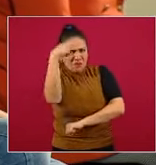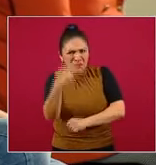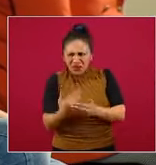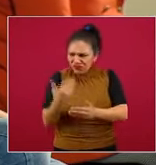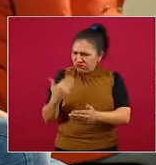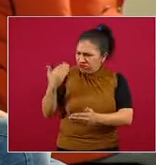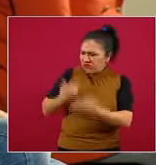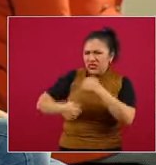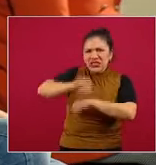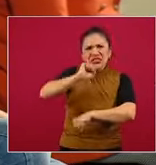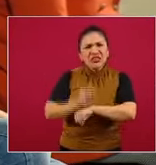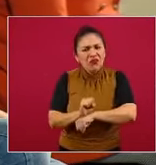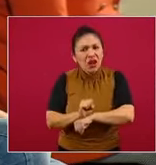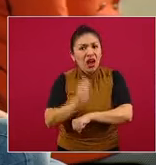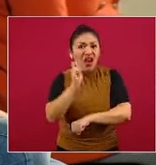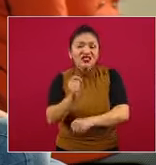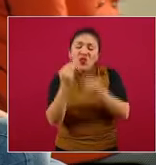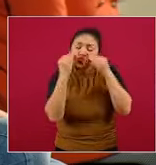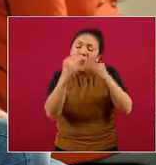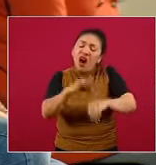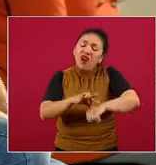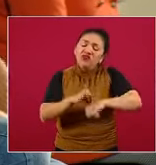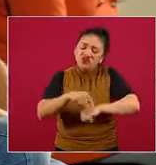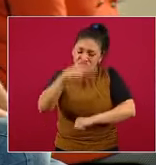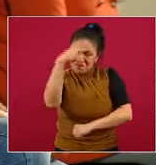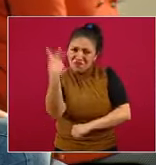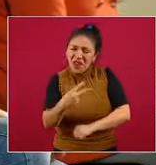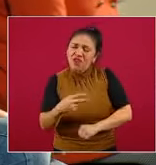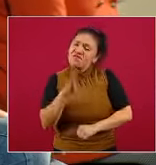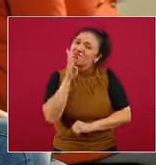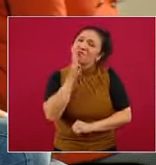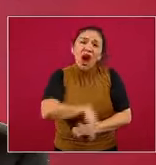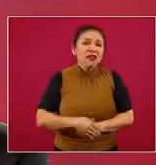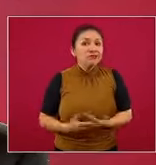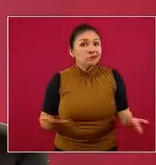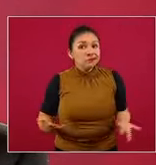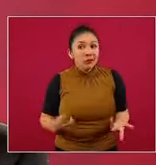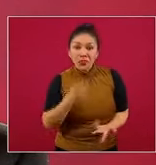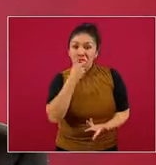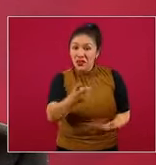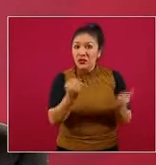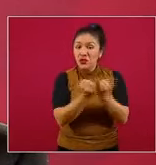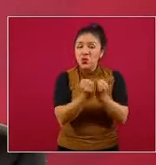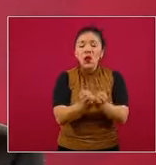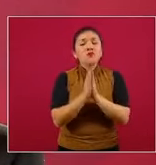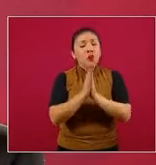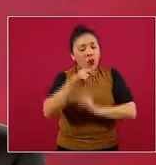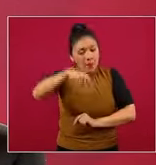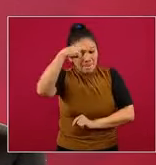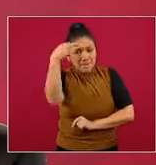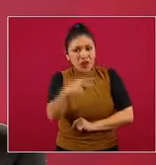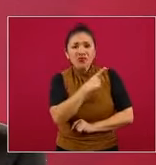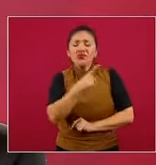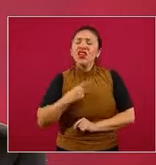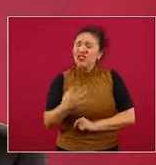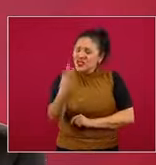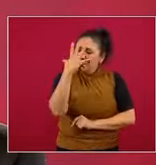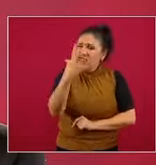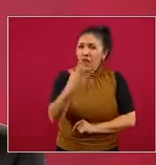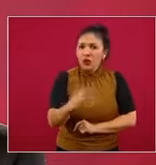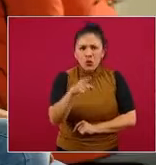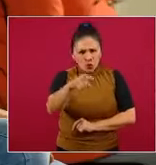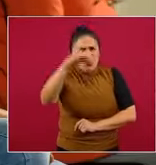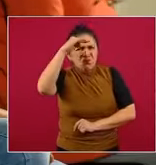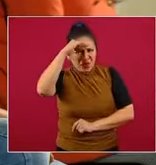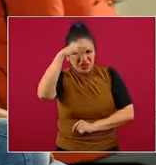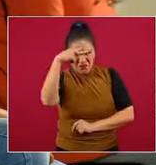últimas semanas muestra que México está en mal estado? Incluso le pide a México ser serio. ¿Considera usted,